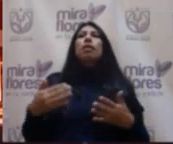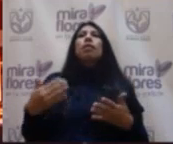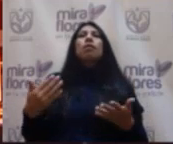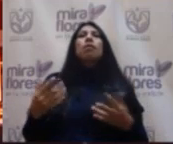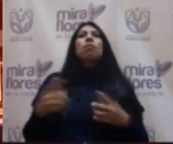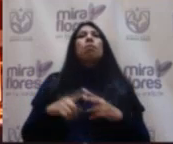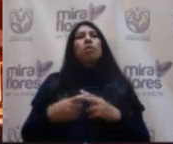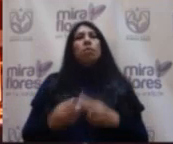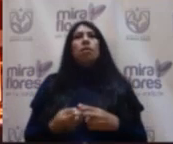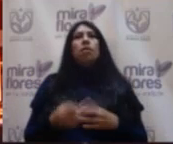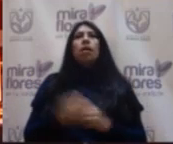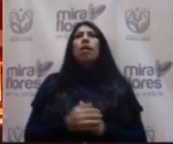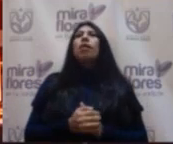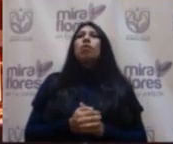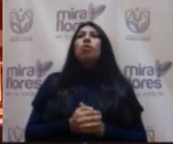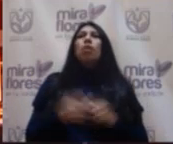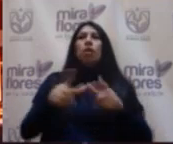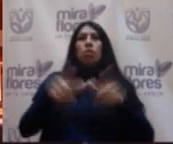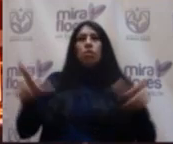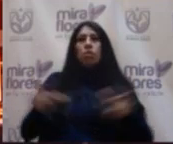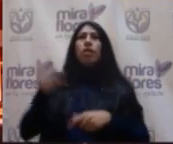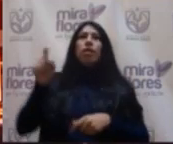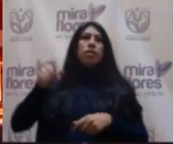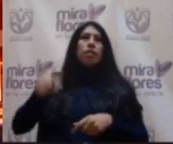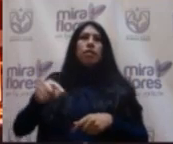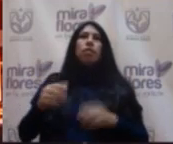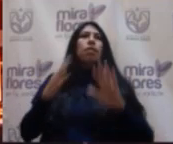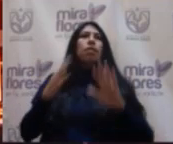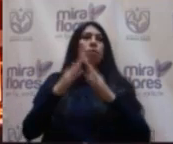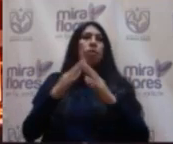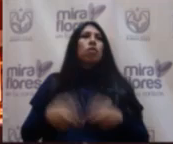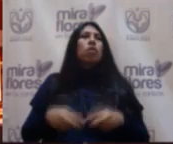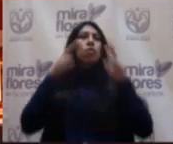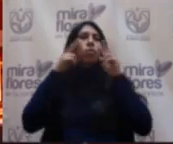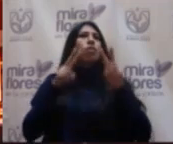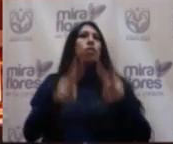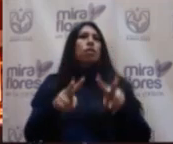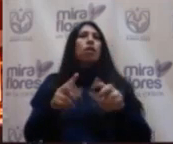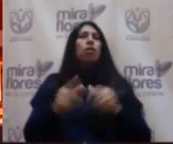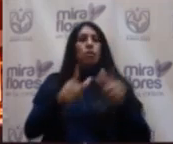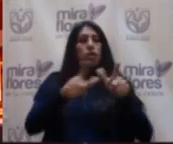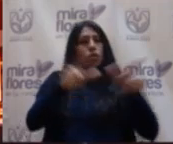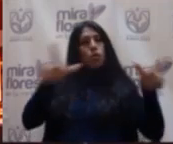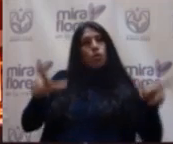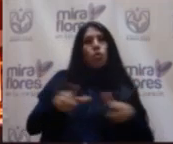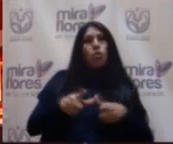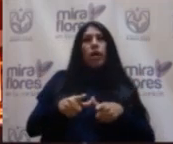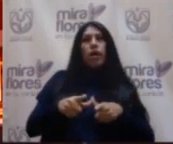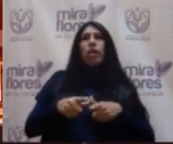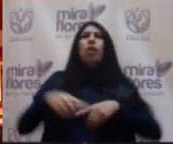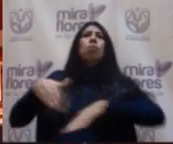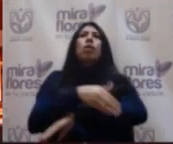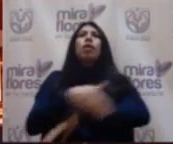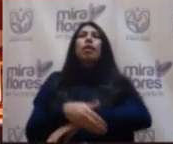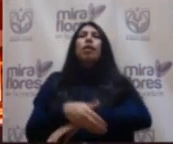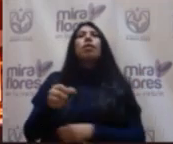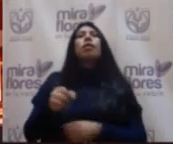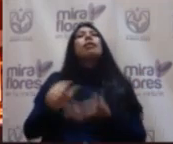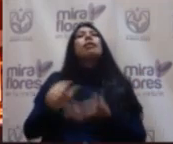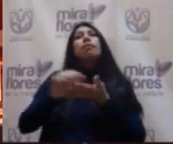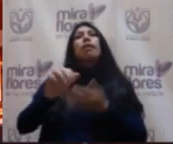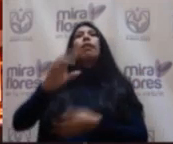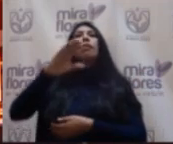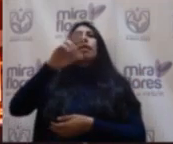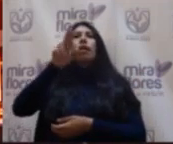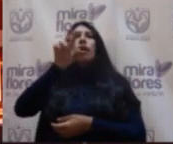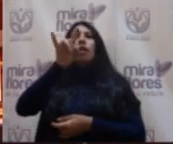algunos espacios de la población. Hemos visualizado que debería comenzarse por la zona del barrio de Santa Cruz para después